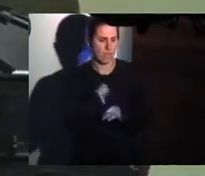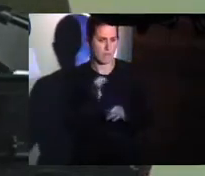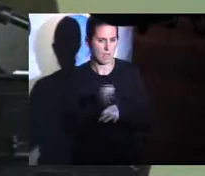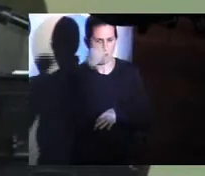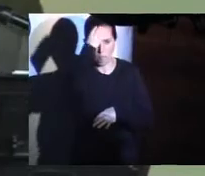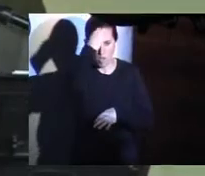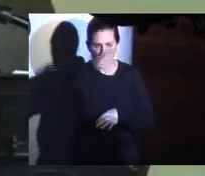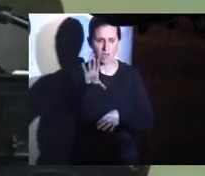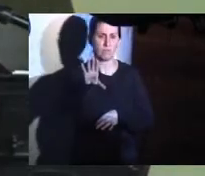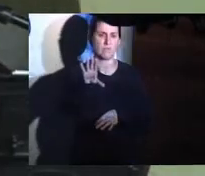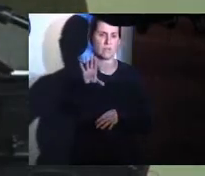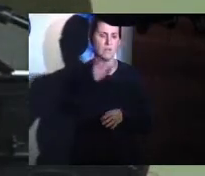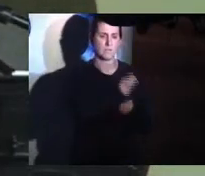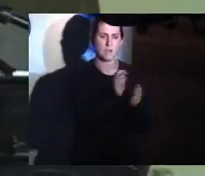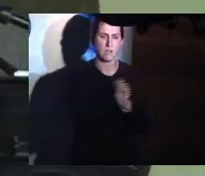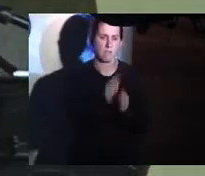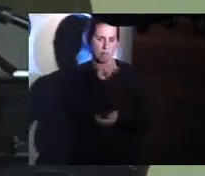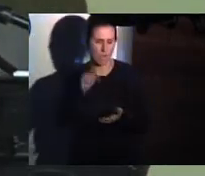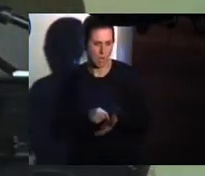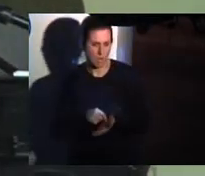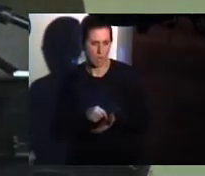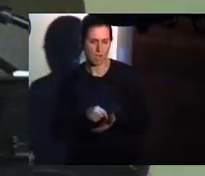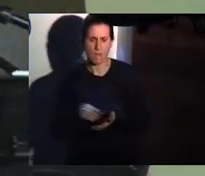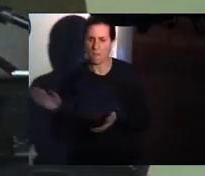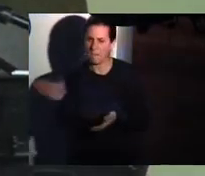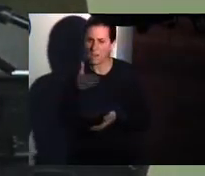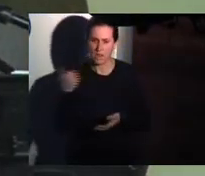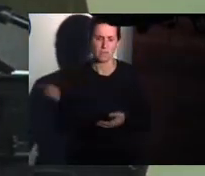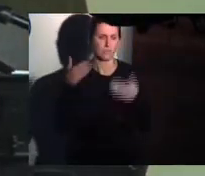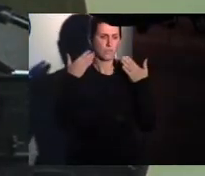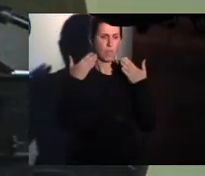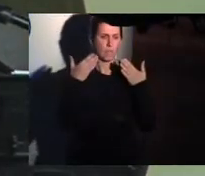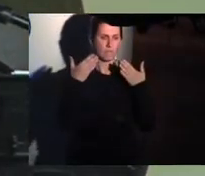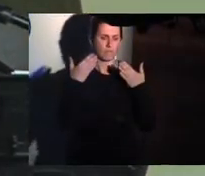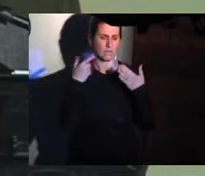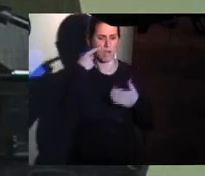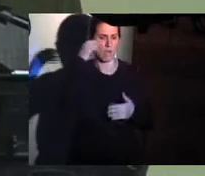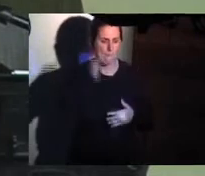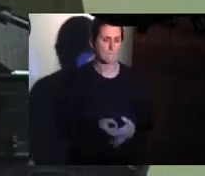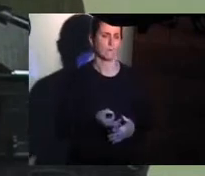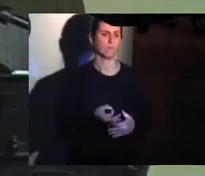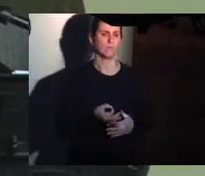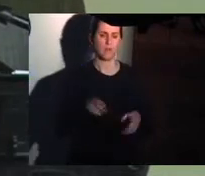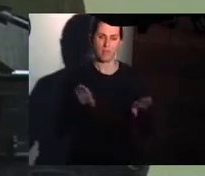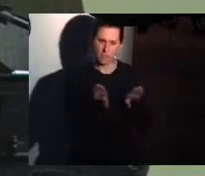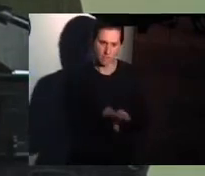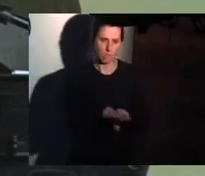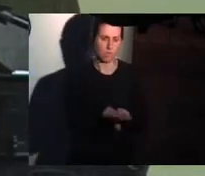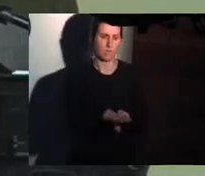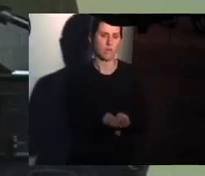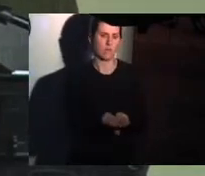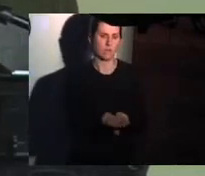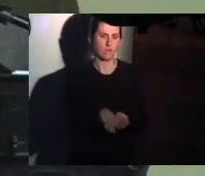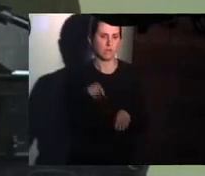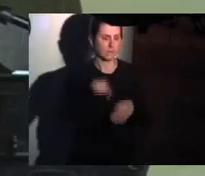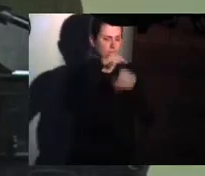oportunidades. Yo creo que todos y cada uno de ustedes, con estas tareas en materia de ciencia y de tecnología, lo que hacen es